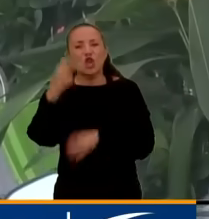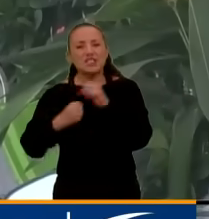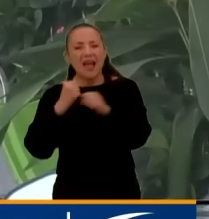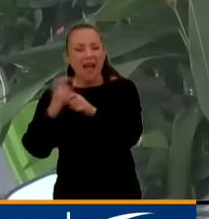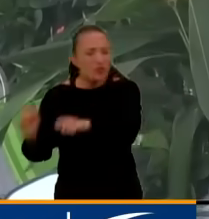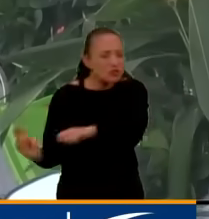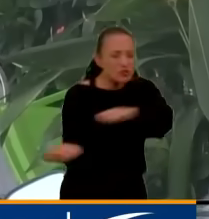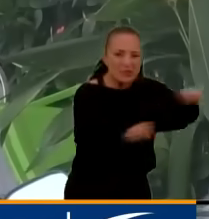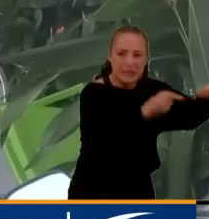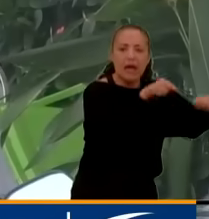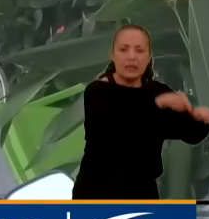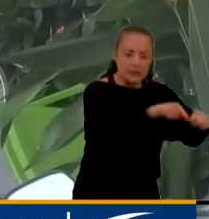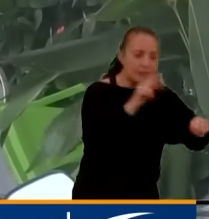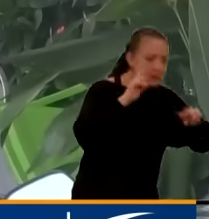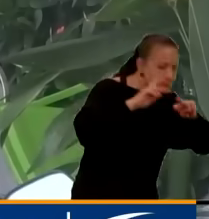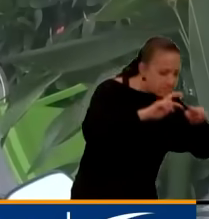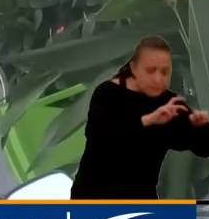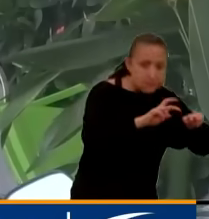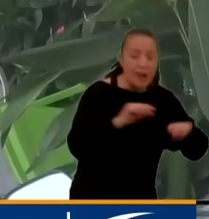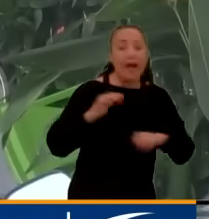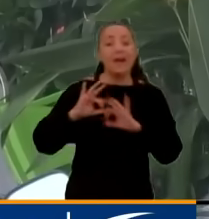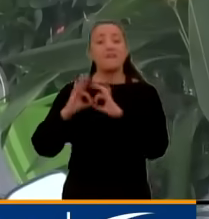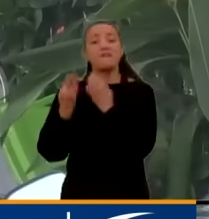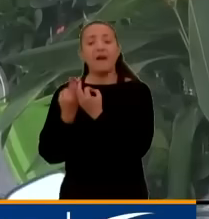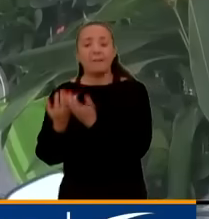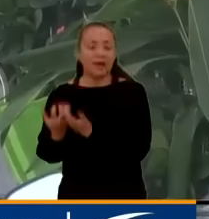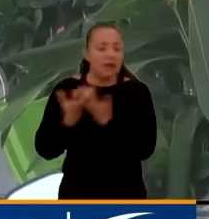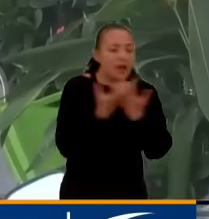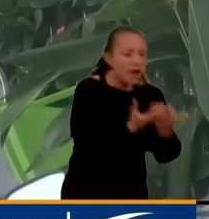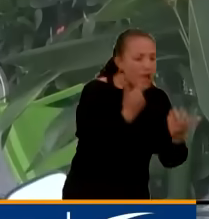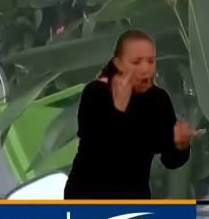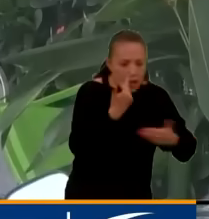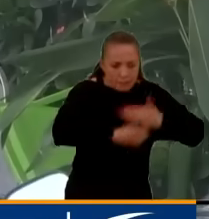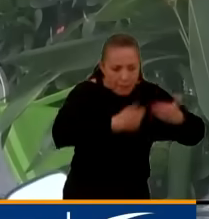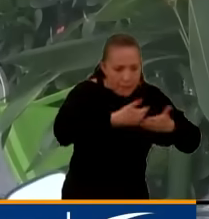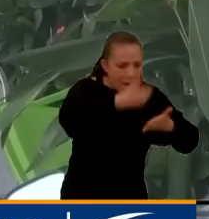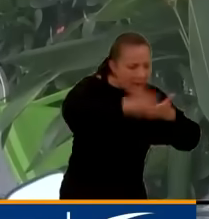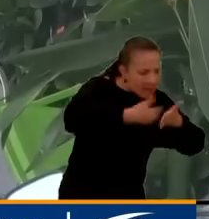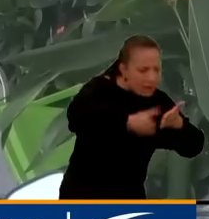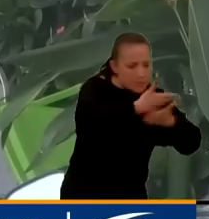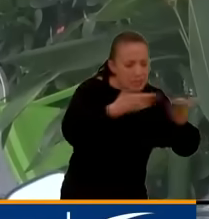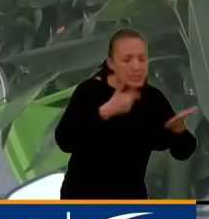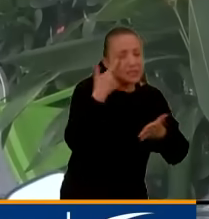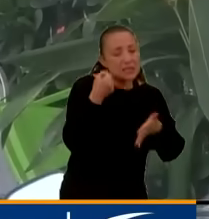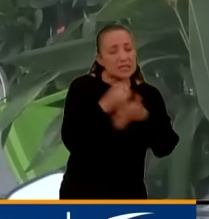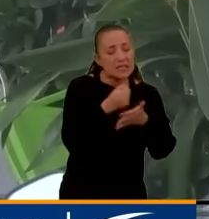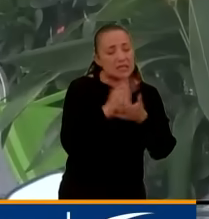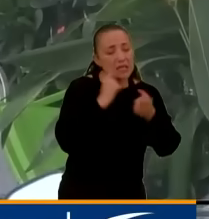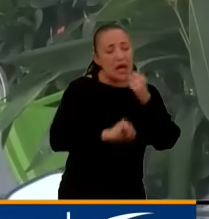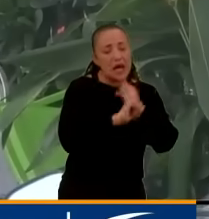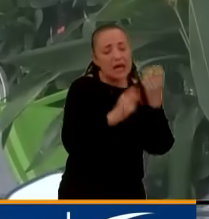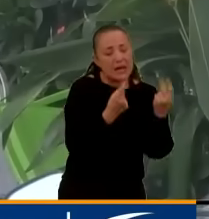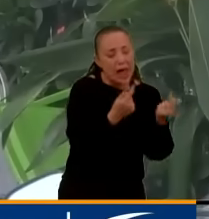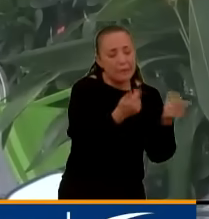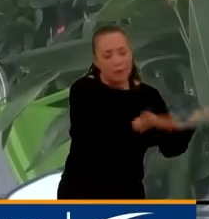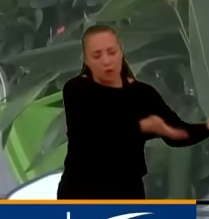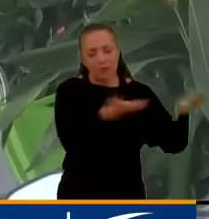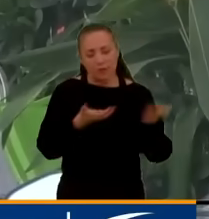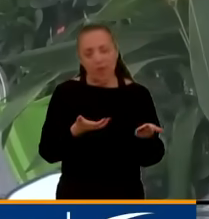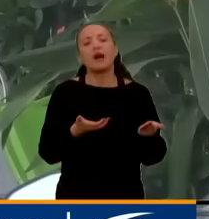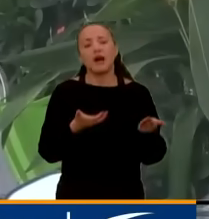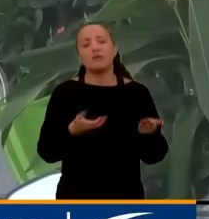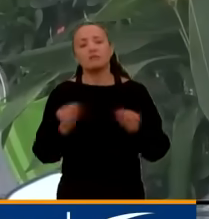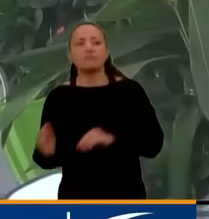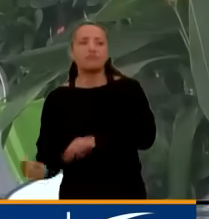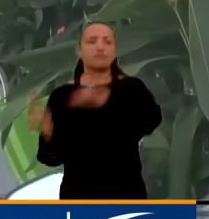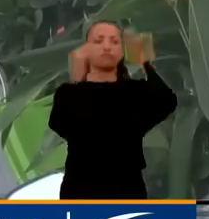Allí sus familiares adelantan todos los trámites y solicitan apoyo para que lo más pronto se les entregue el cuerpo y se pueda